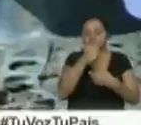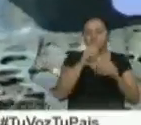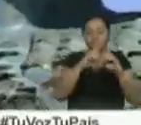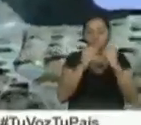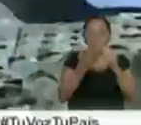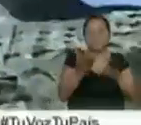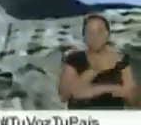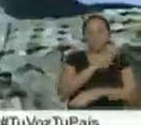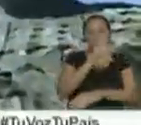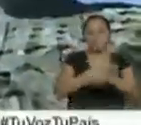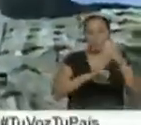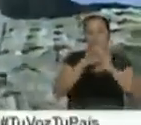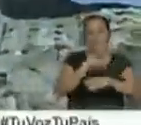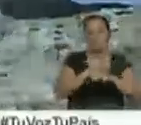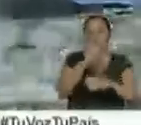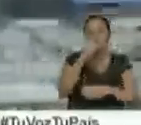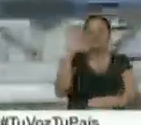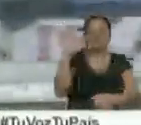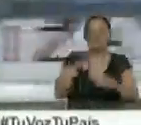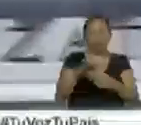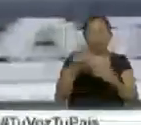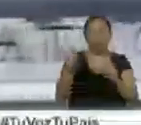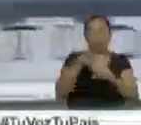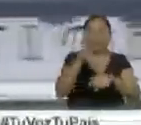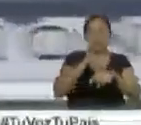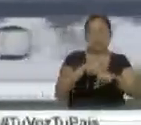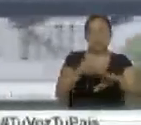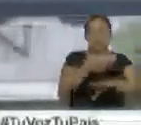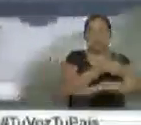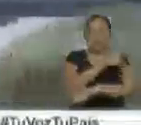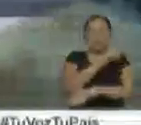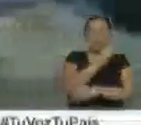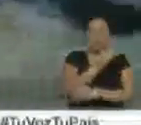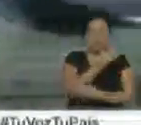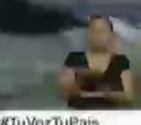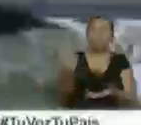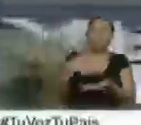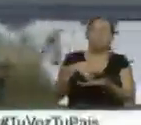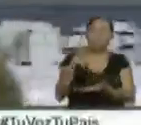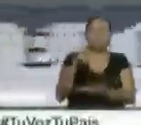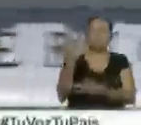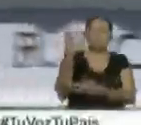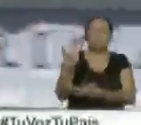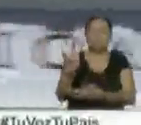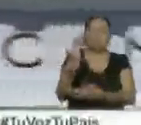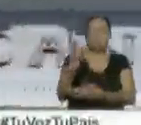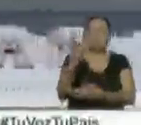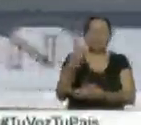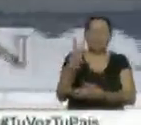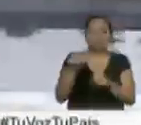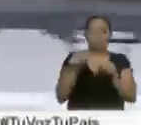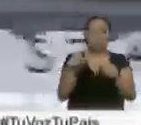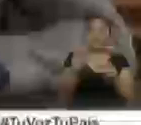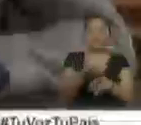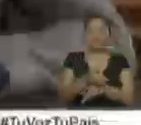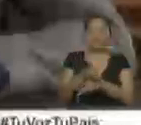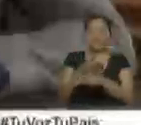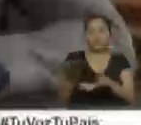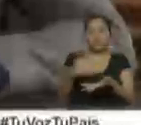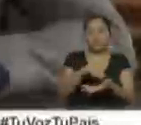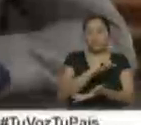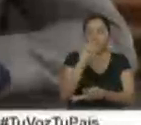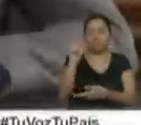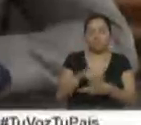hace 5 años. Fue electo por primera vez en 2012 y reelecto en 2016 por el Consejo Permanente.